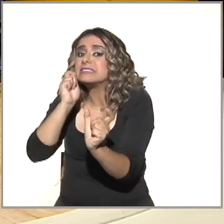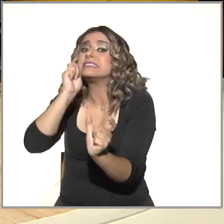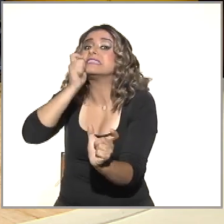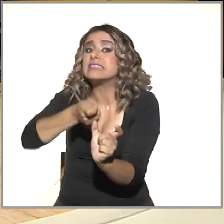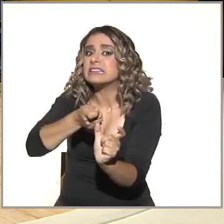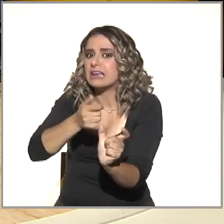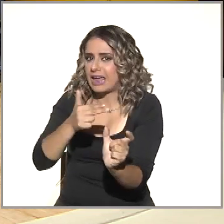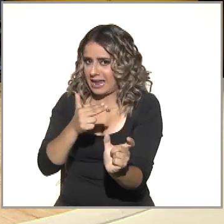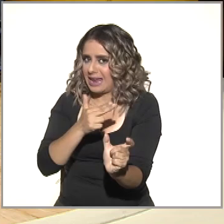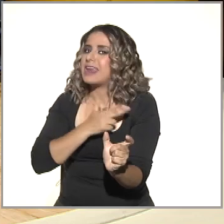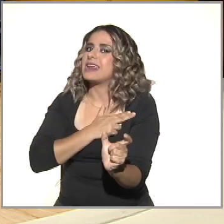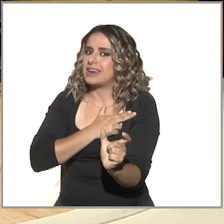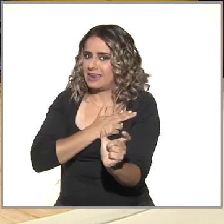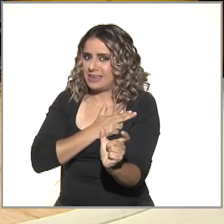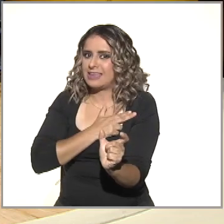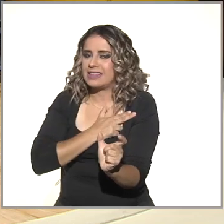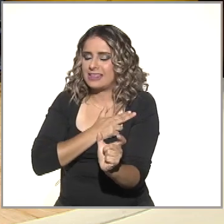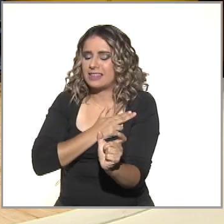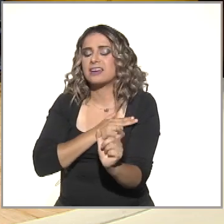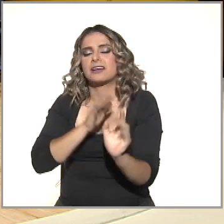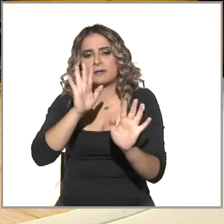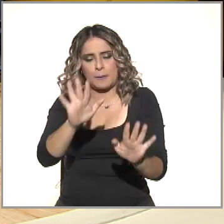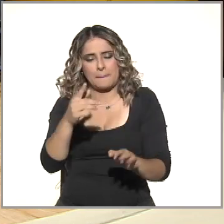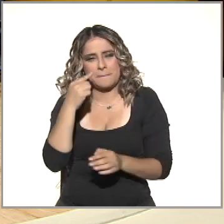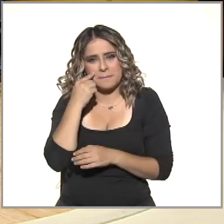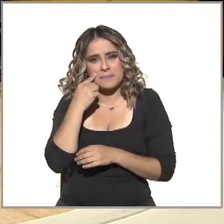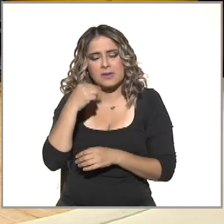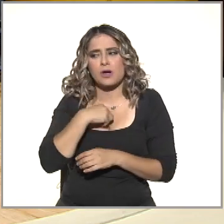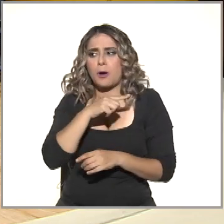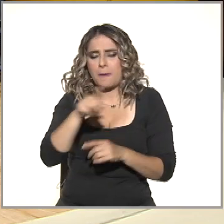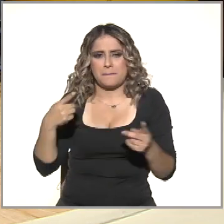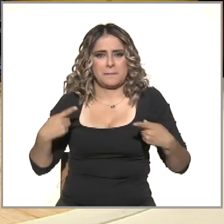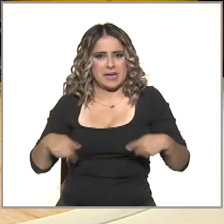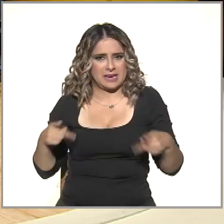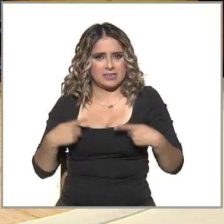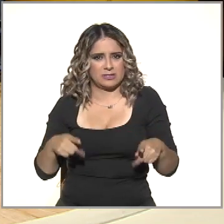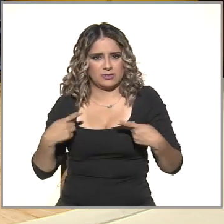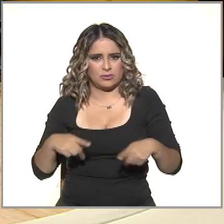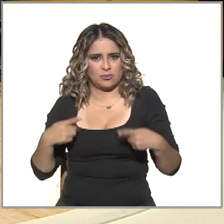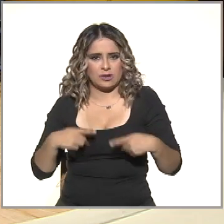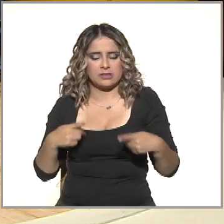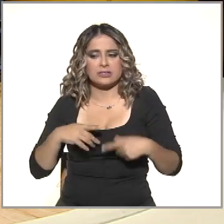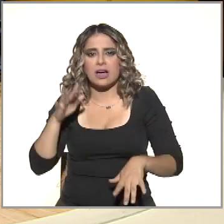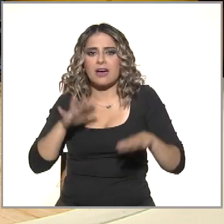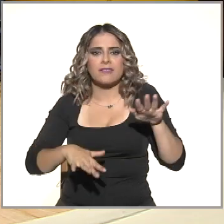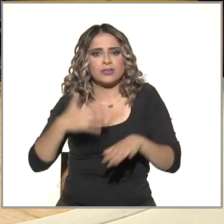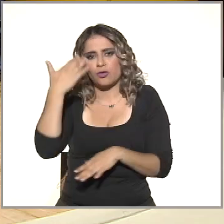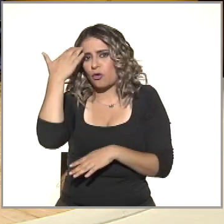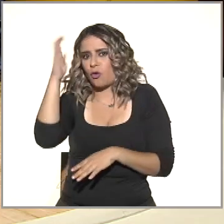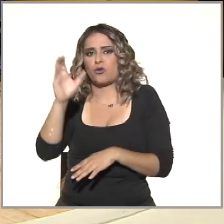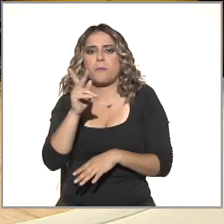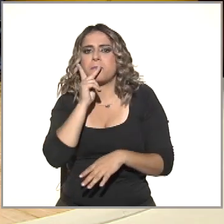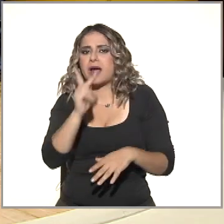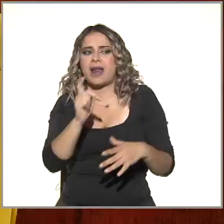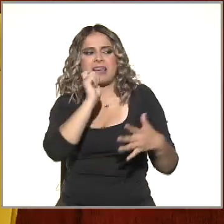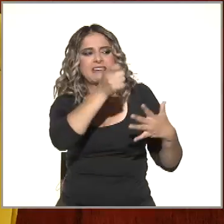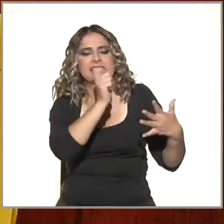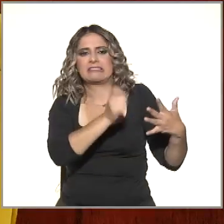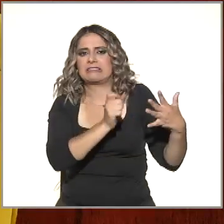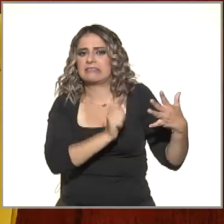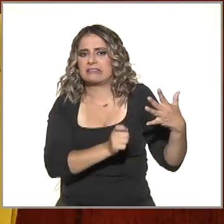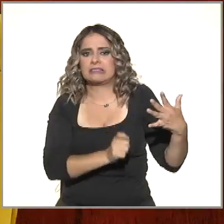es hiriente. A mí me llama mucho la atención que las personas no conocemos el significado de las palabras.